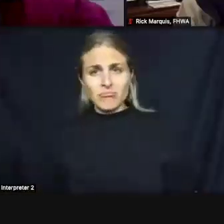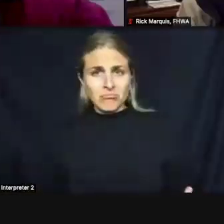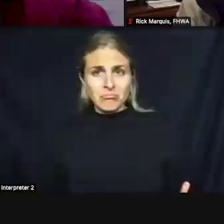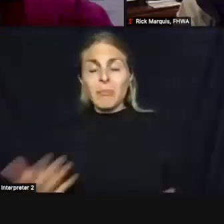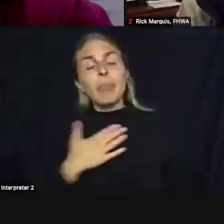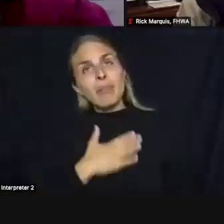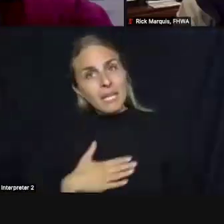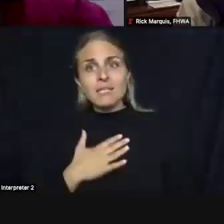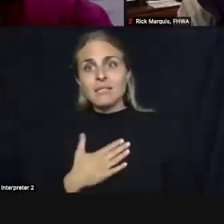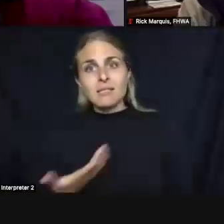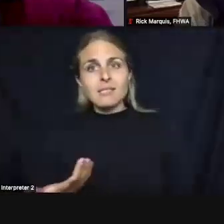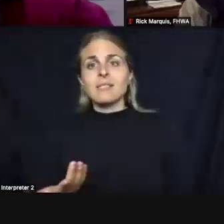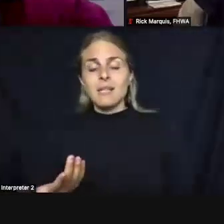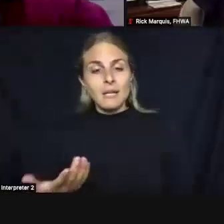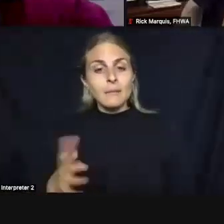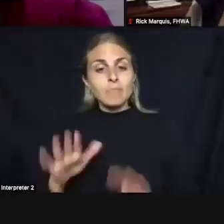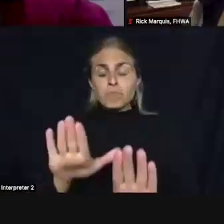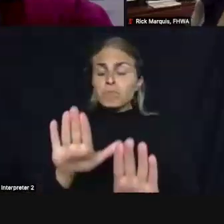¿por qué no